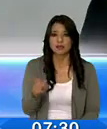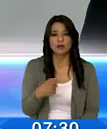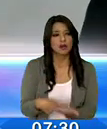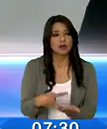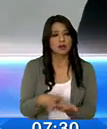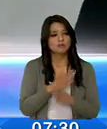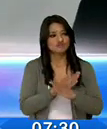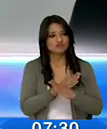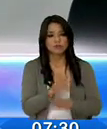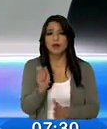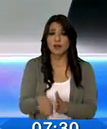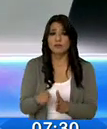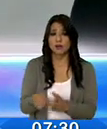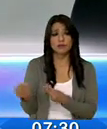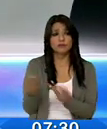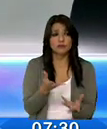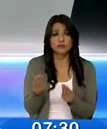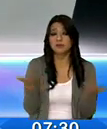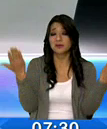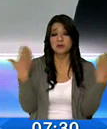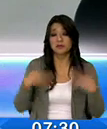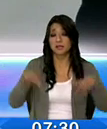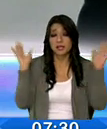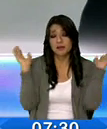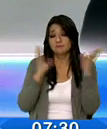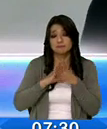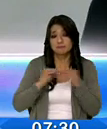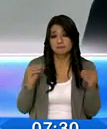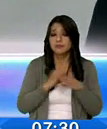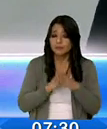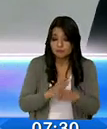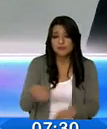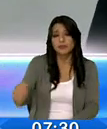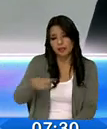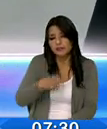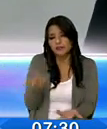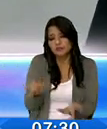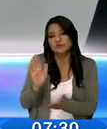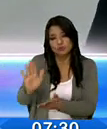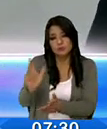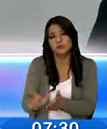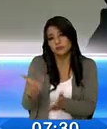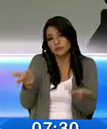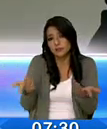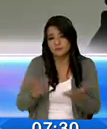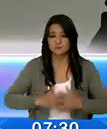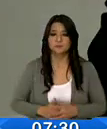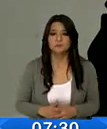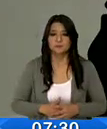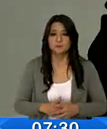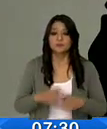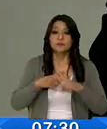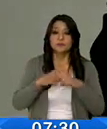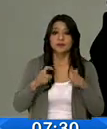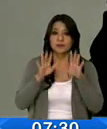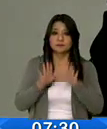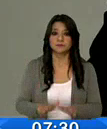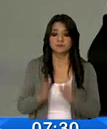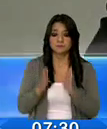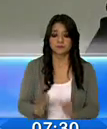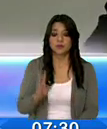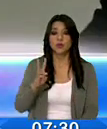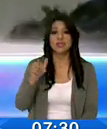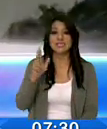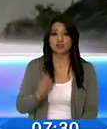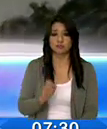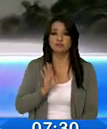y los abogados puedan expresar cualquier cosa en defensa de los intereses de sus defendidos. El exsecretario de Estado Wilson Pastor salió a